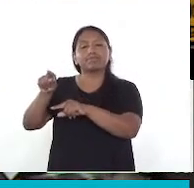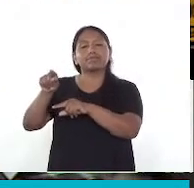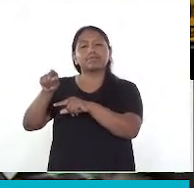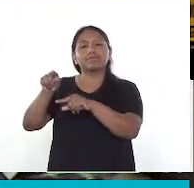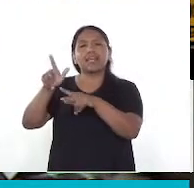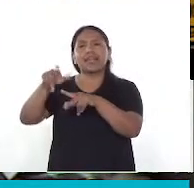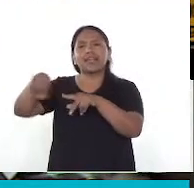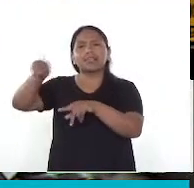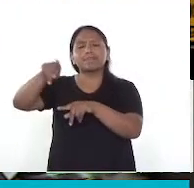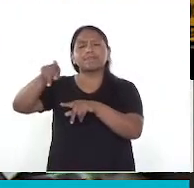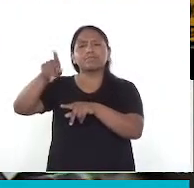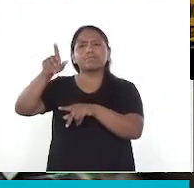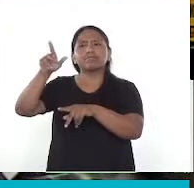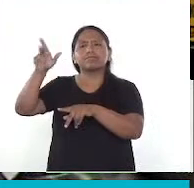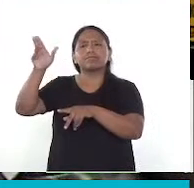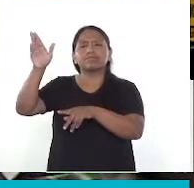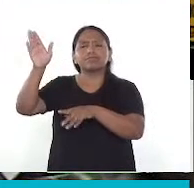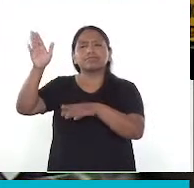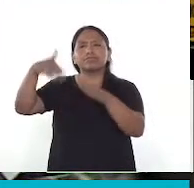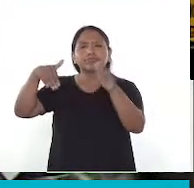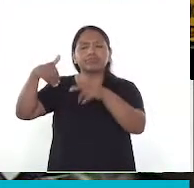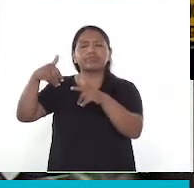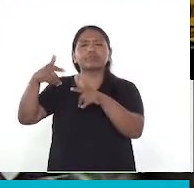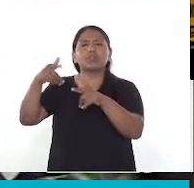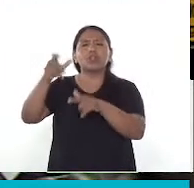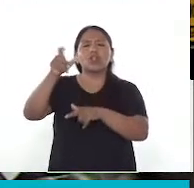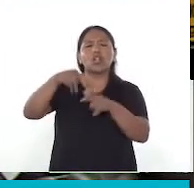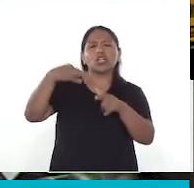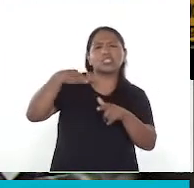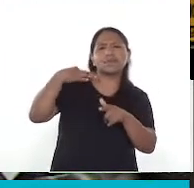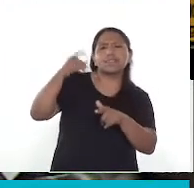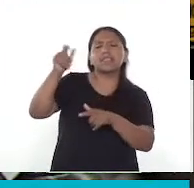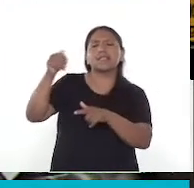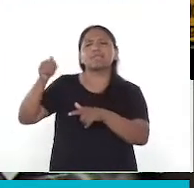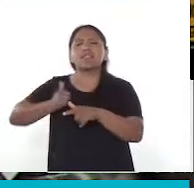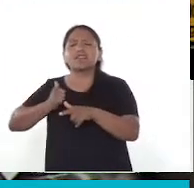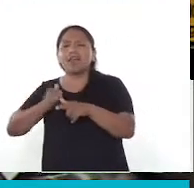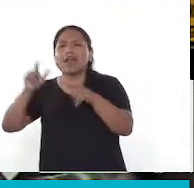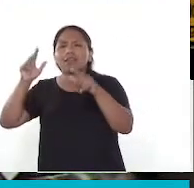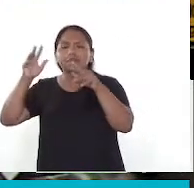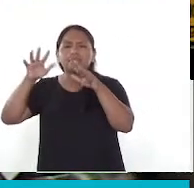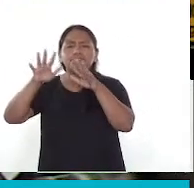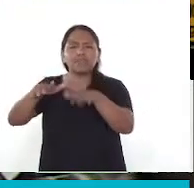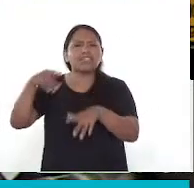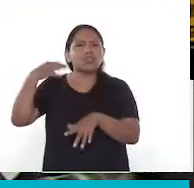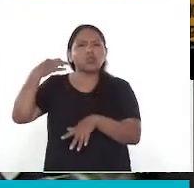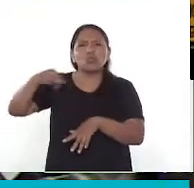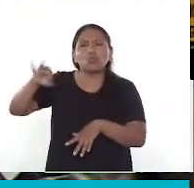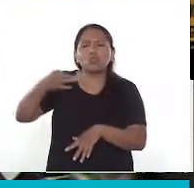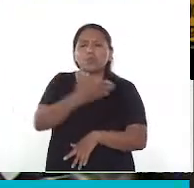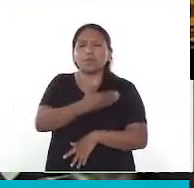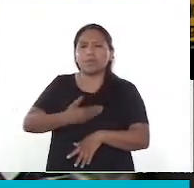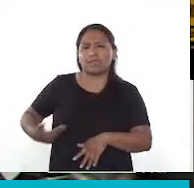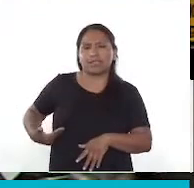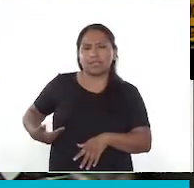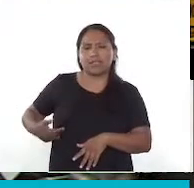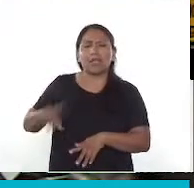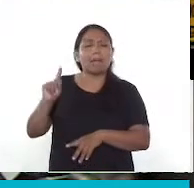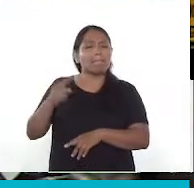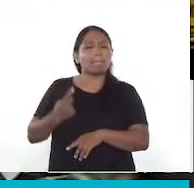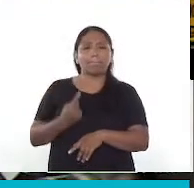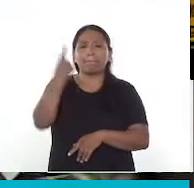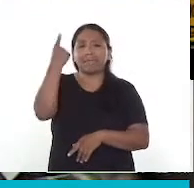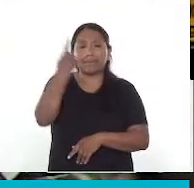banquillos con los civiles a los militares fue el único presidente el preparado en el primer